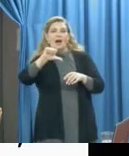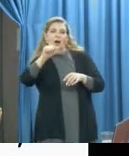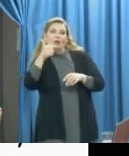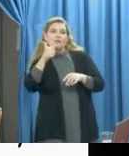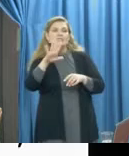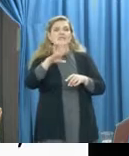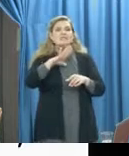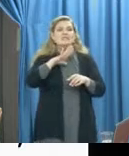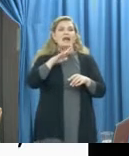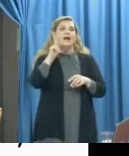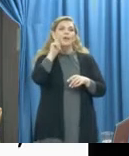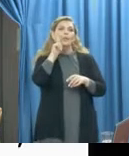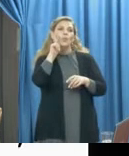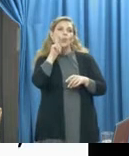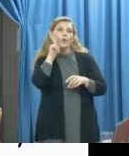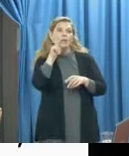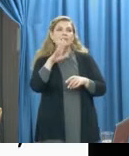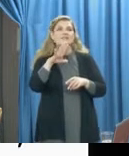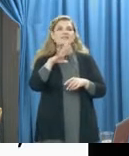los